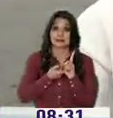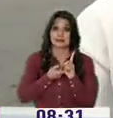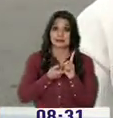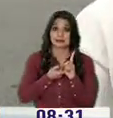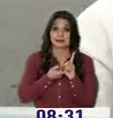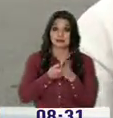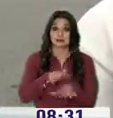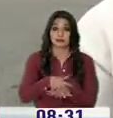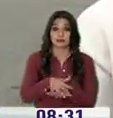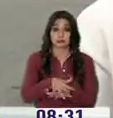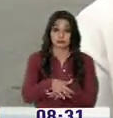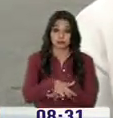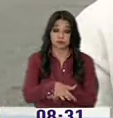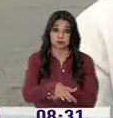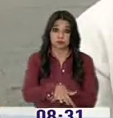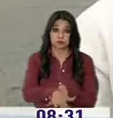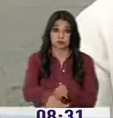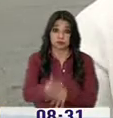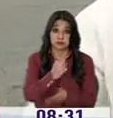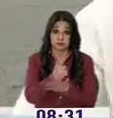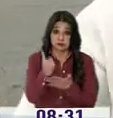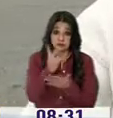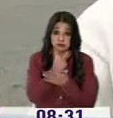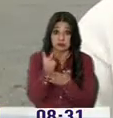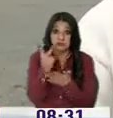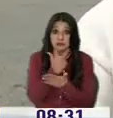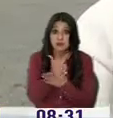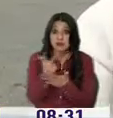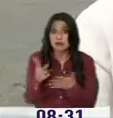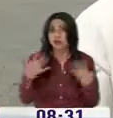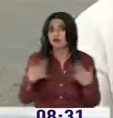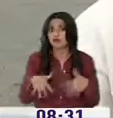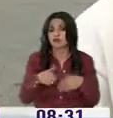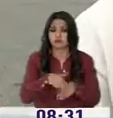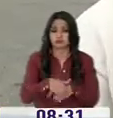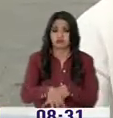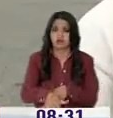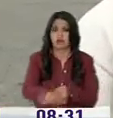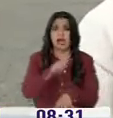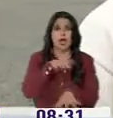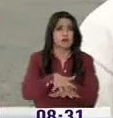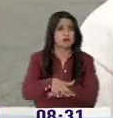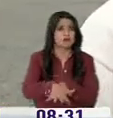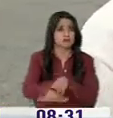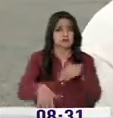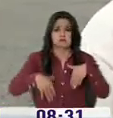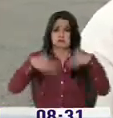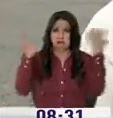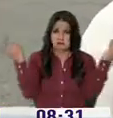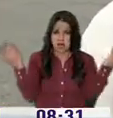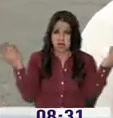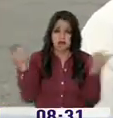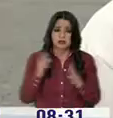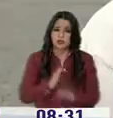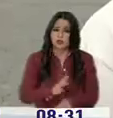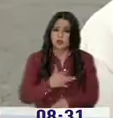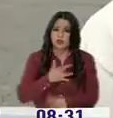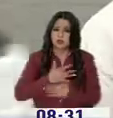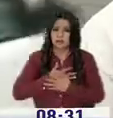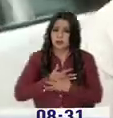ya estas últimas semanas hubo bastante fluido de agua, cosa que daba pena